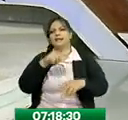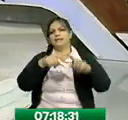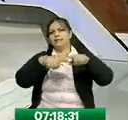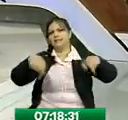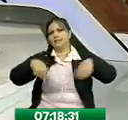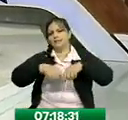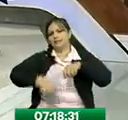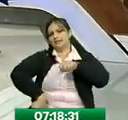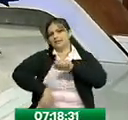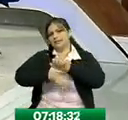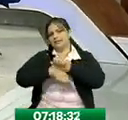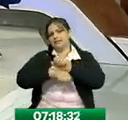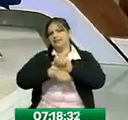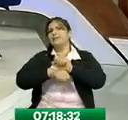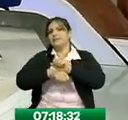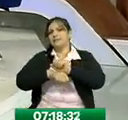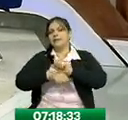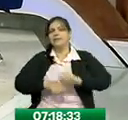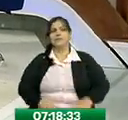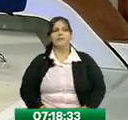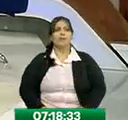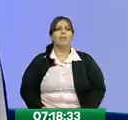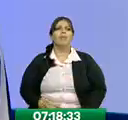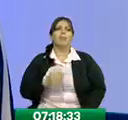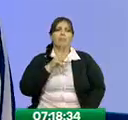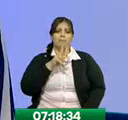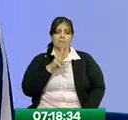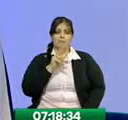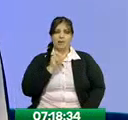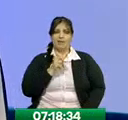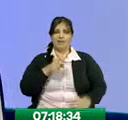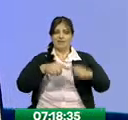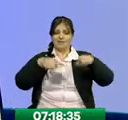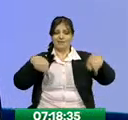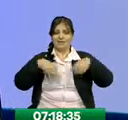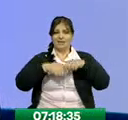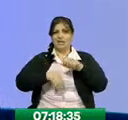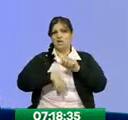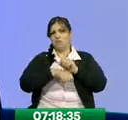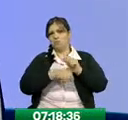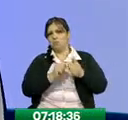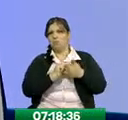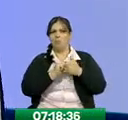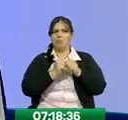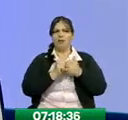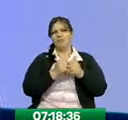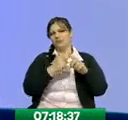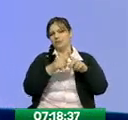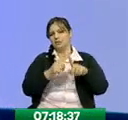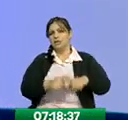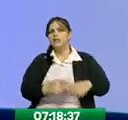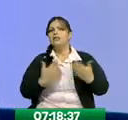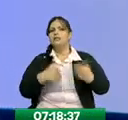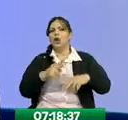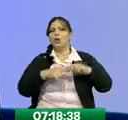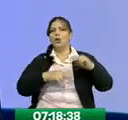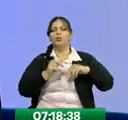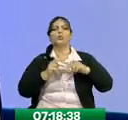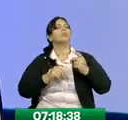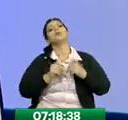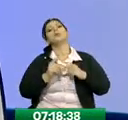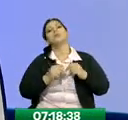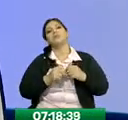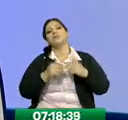unas 20 ya construidas, esperemos que así sea. Una vez que se cumple el año calendario de que comienza el proyecto, agosto-septiembre